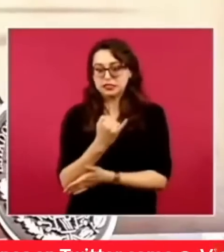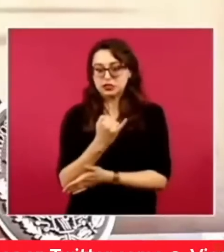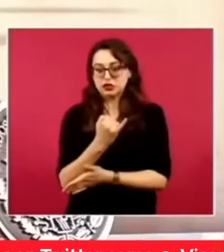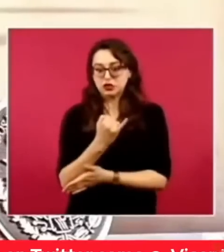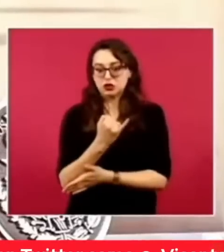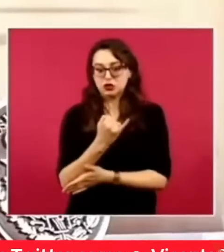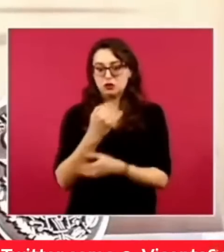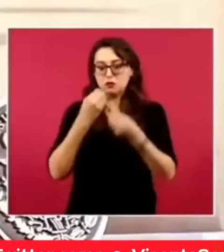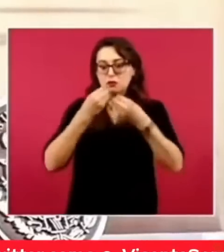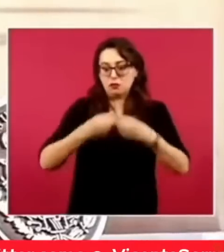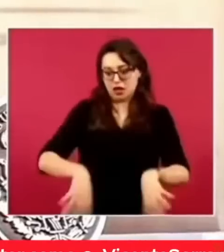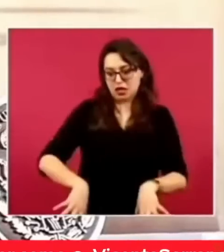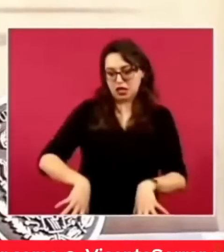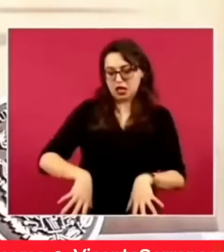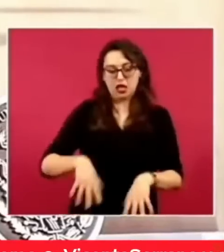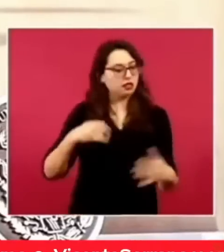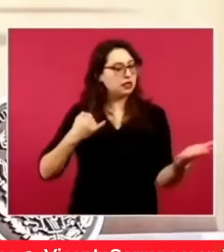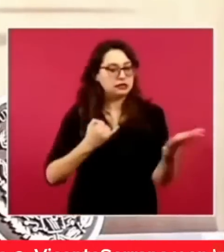perdió.